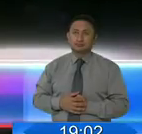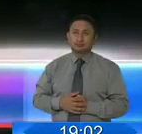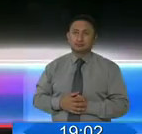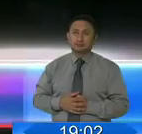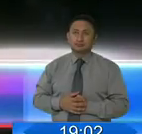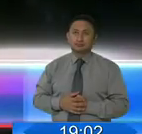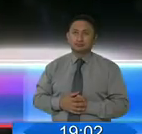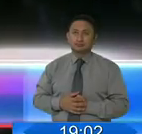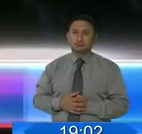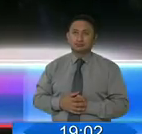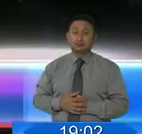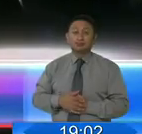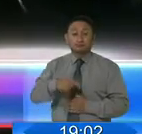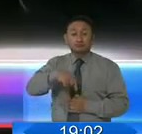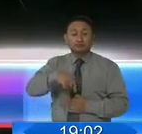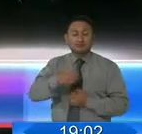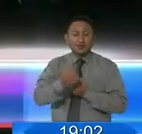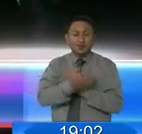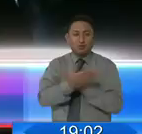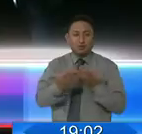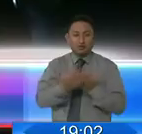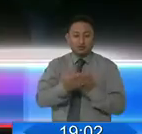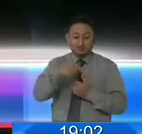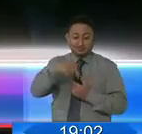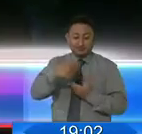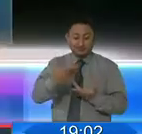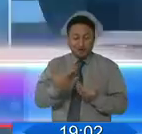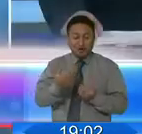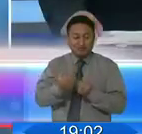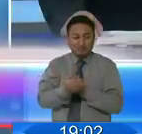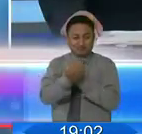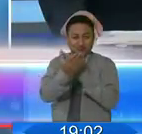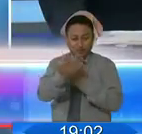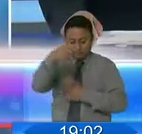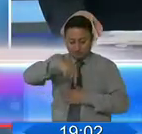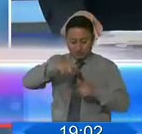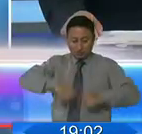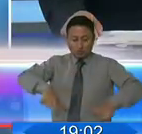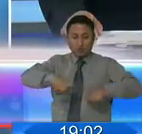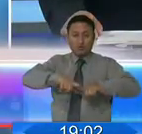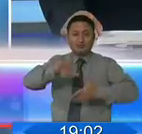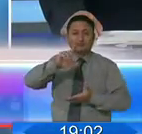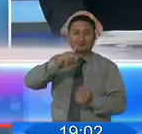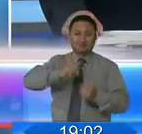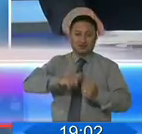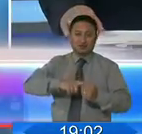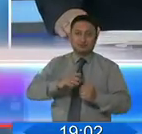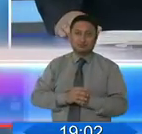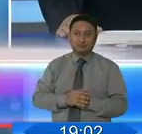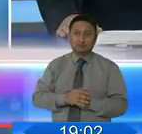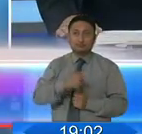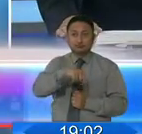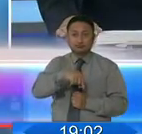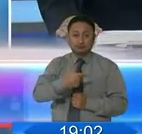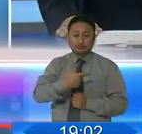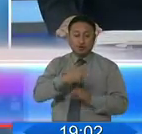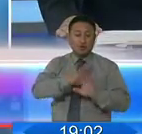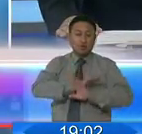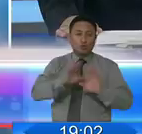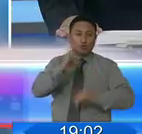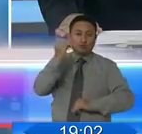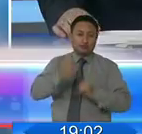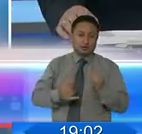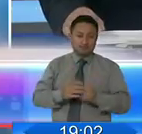con esta información que nosotros les podemos compartir desde este sector de la ciudad de quito y les queríamos nada más decir